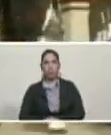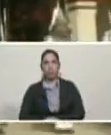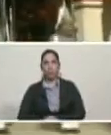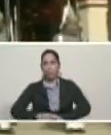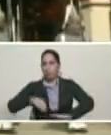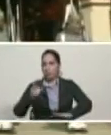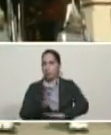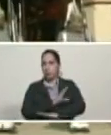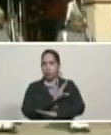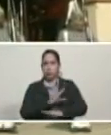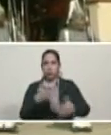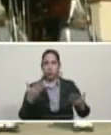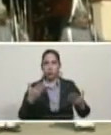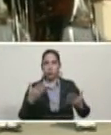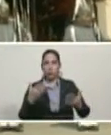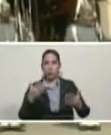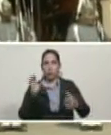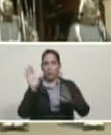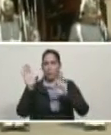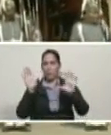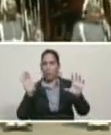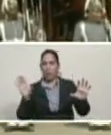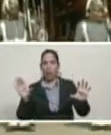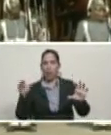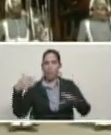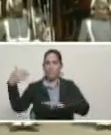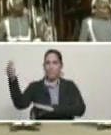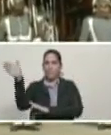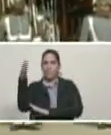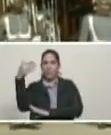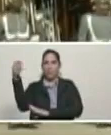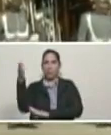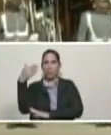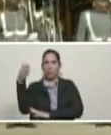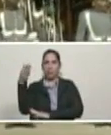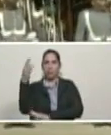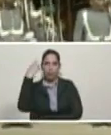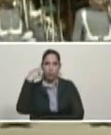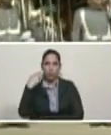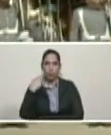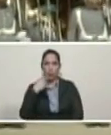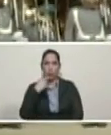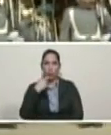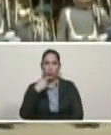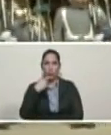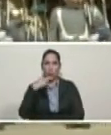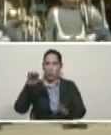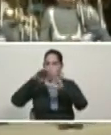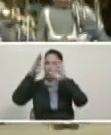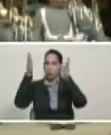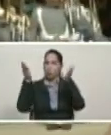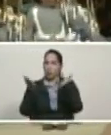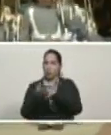naciones, levantó nuestra bandera tricolor, la bandera de Bolívar, y la llevó por el mundo entero.